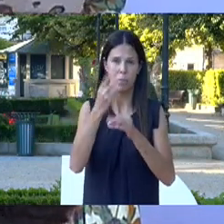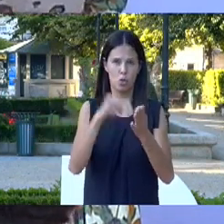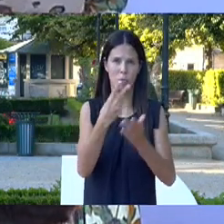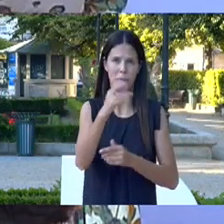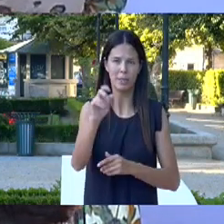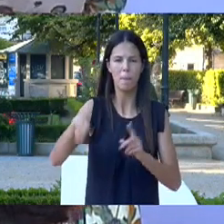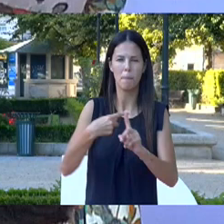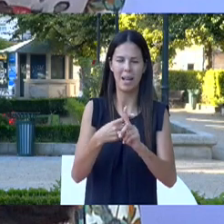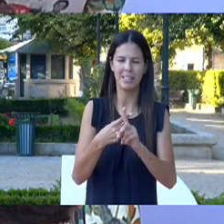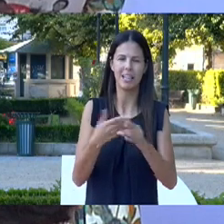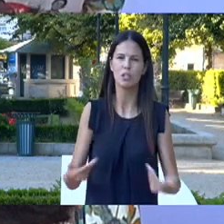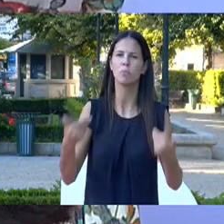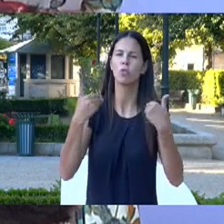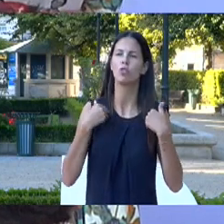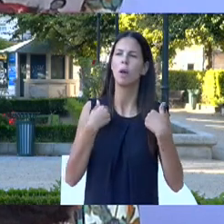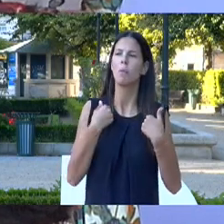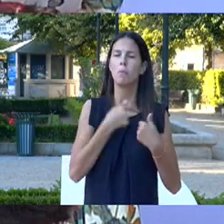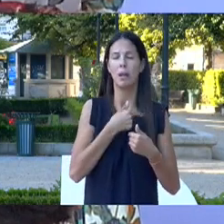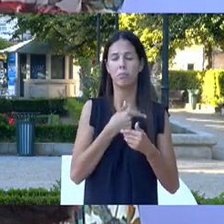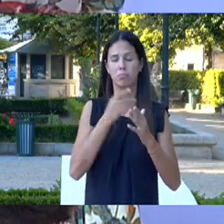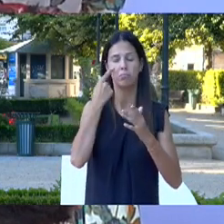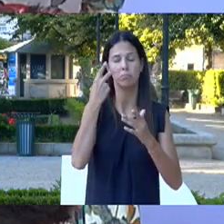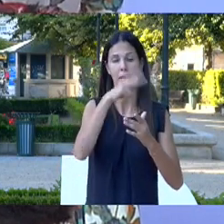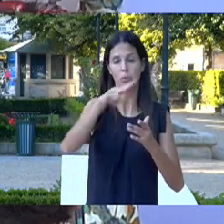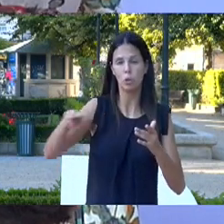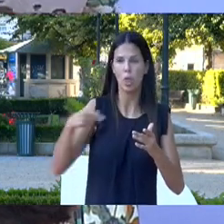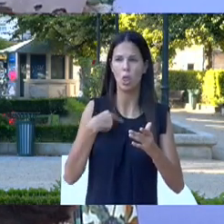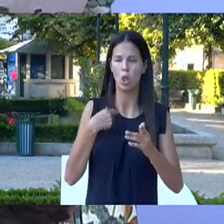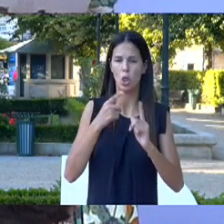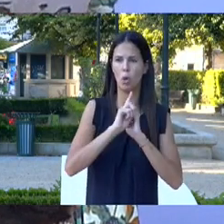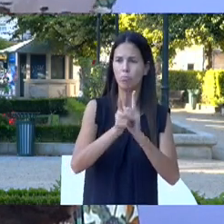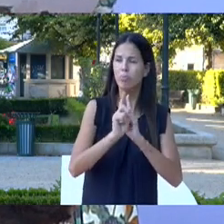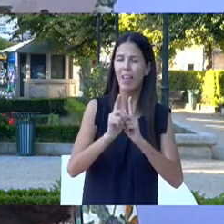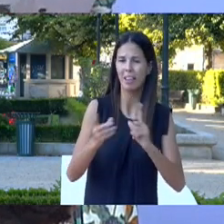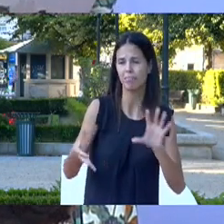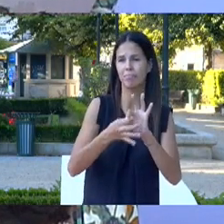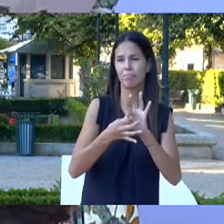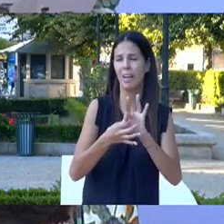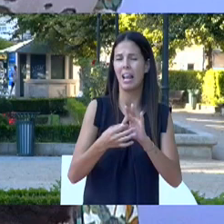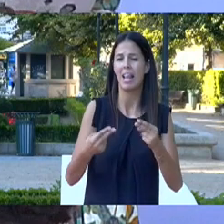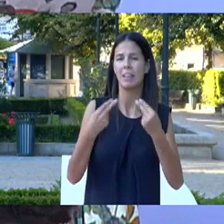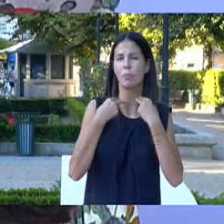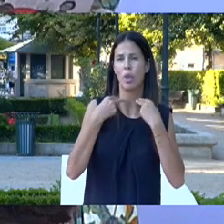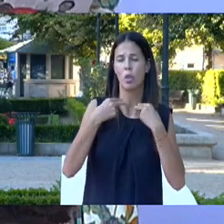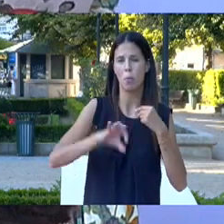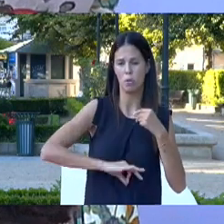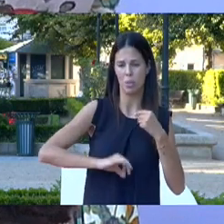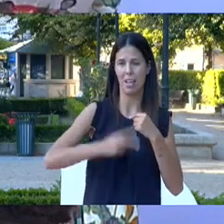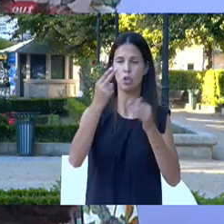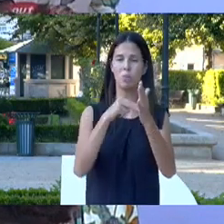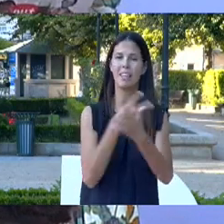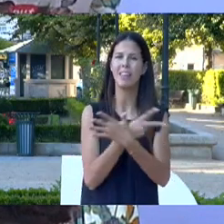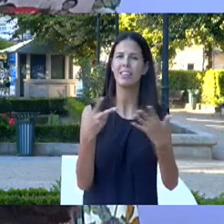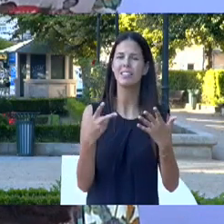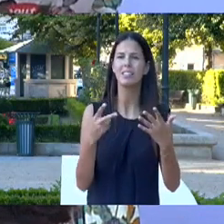a exposición itinerante Rexas, Mulleres baixo o terror franquista, posta en marcha pola Deputación de Pontevedra no 2017,